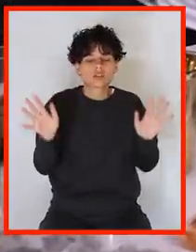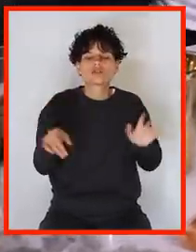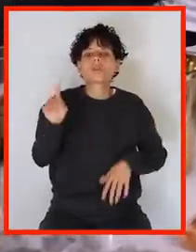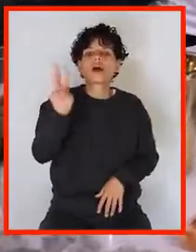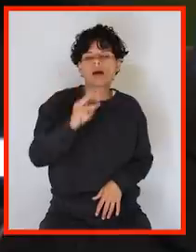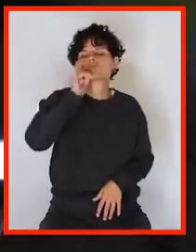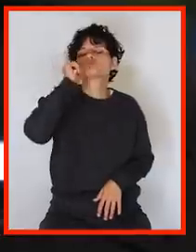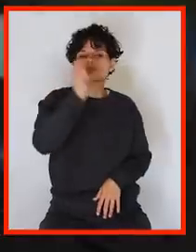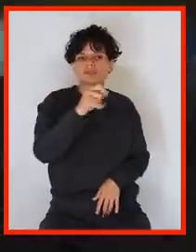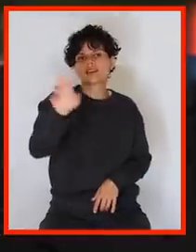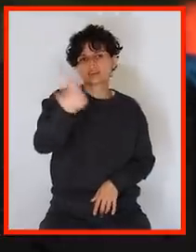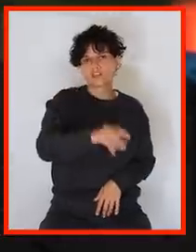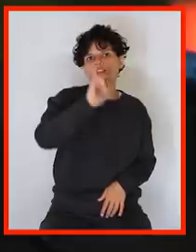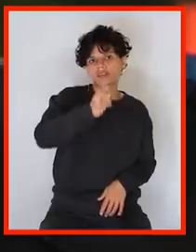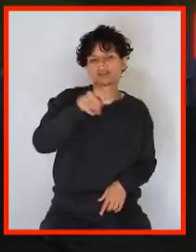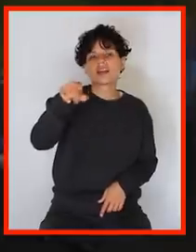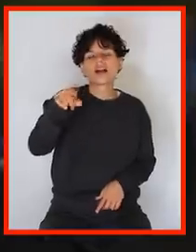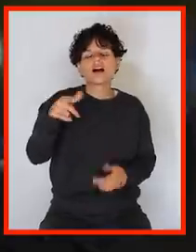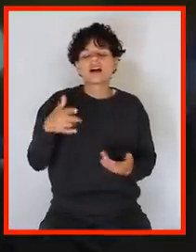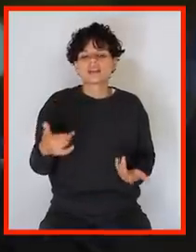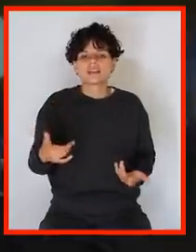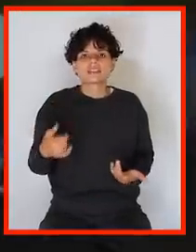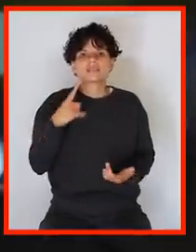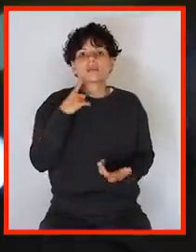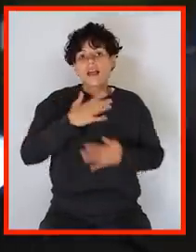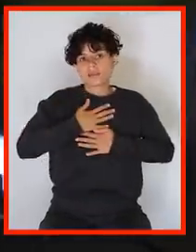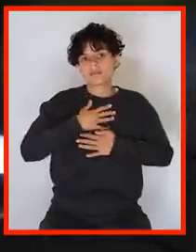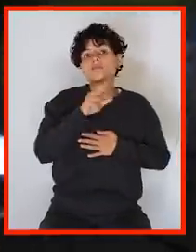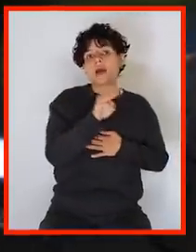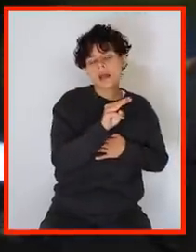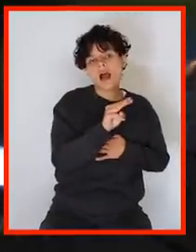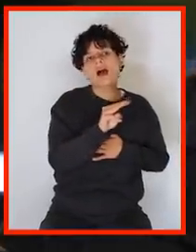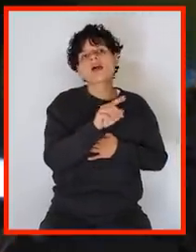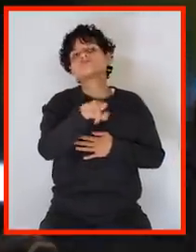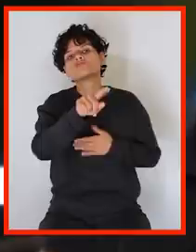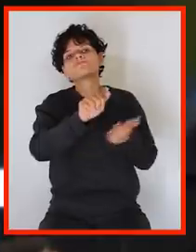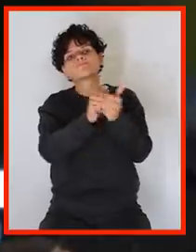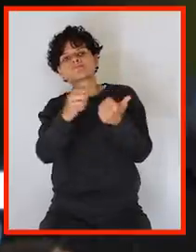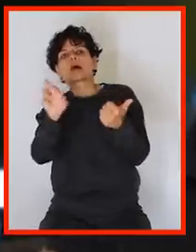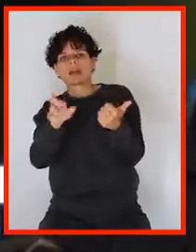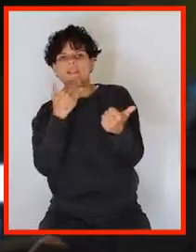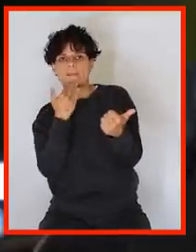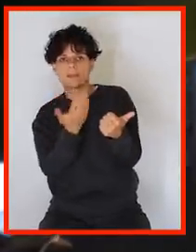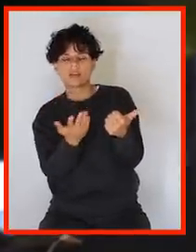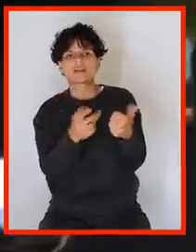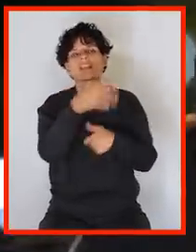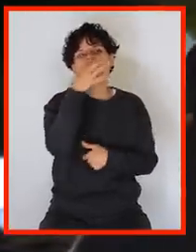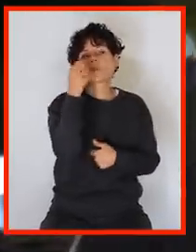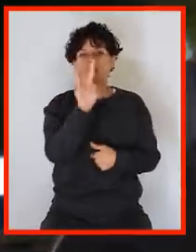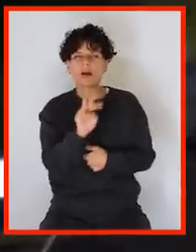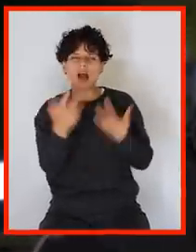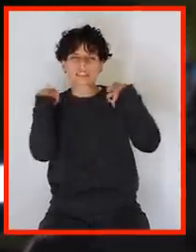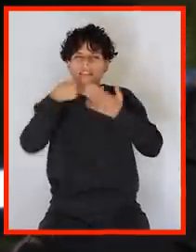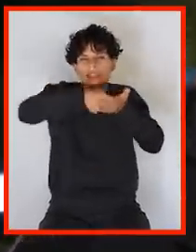ella te va a decir que sí. Ella ha sido como la imagen de la, del papá y la mamá. Y que ya cuando dice nada, la mamá luchona,